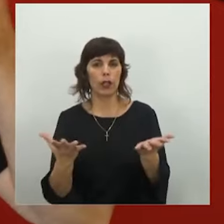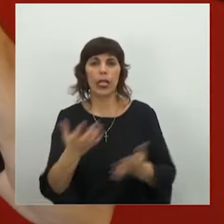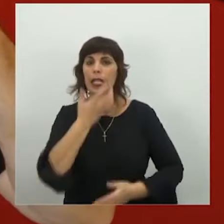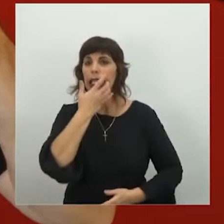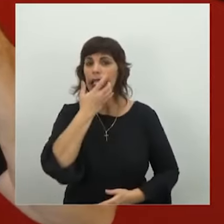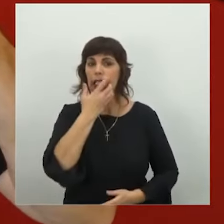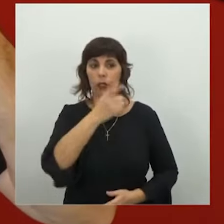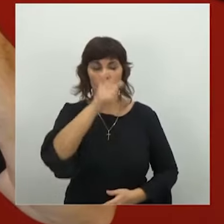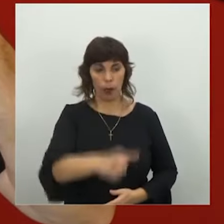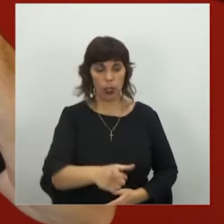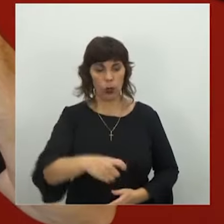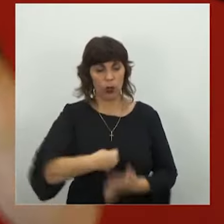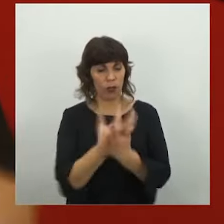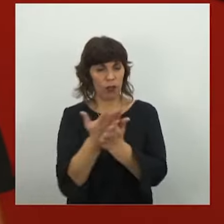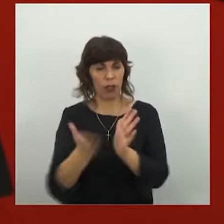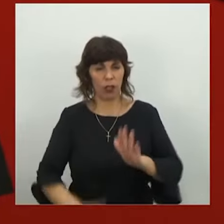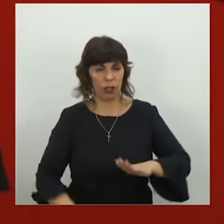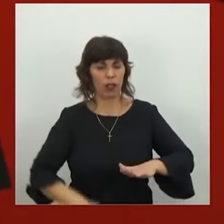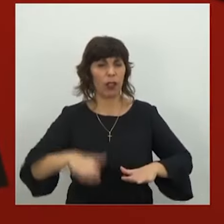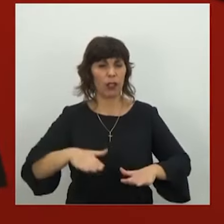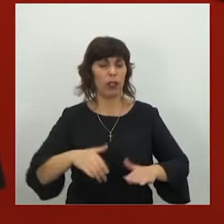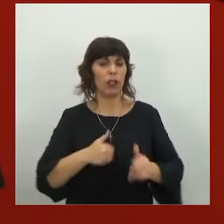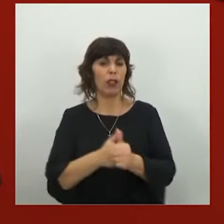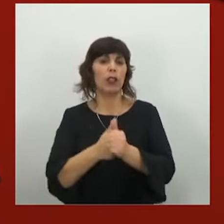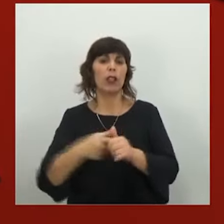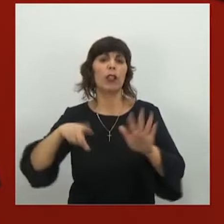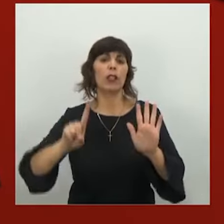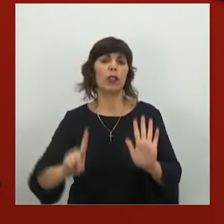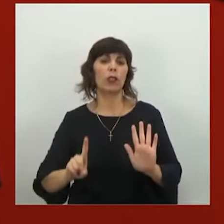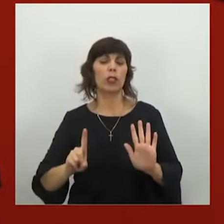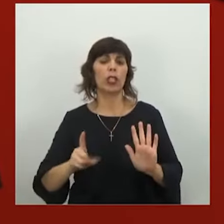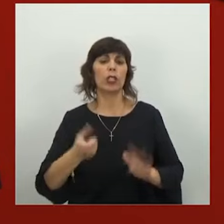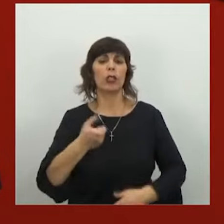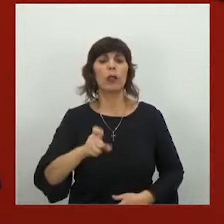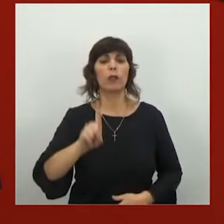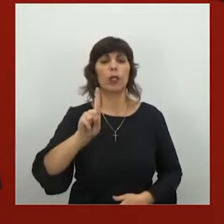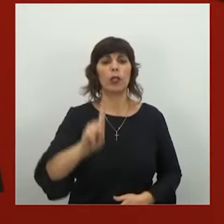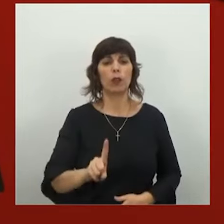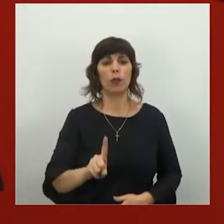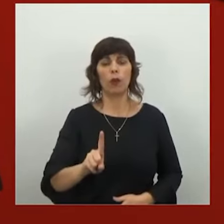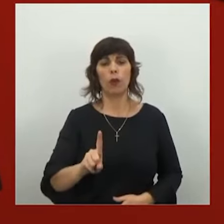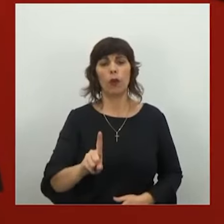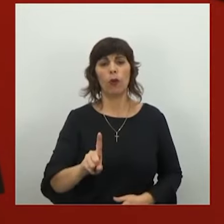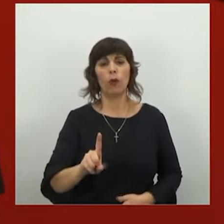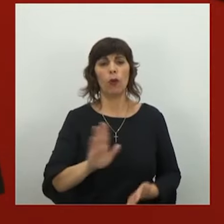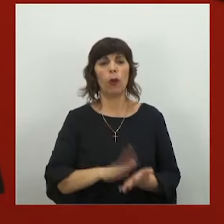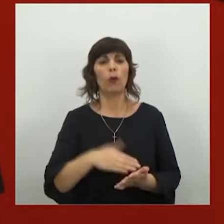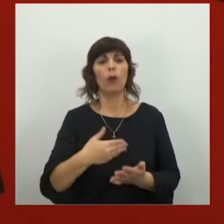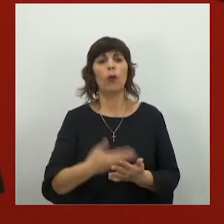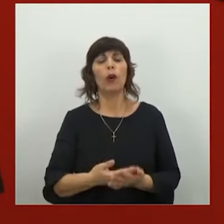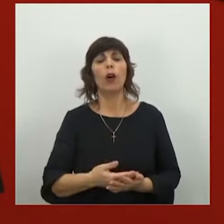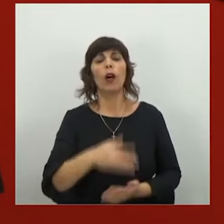la gracia, según Hechos capítulo 6, del 1 al capítulo 7,